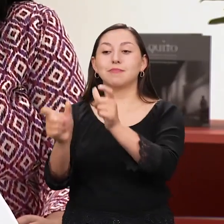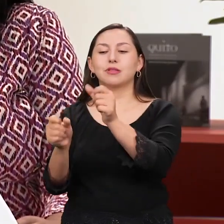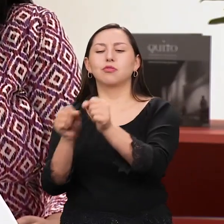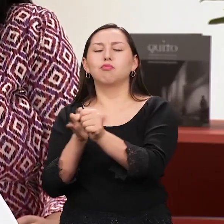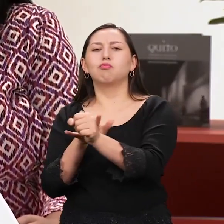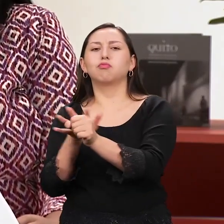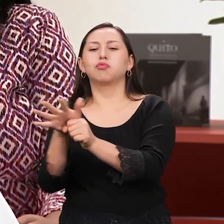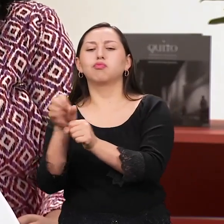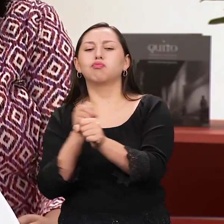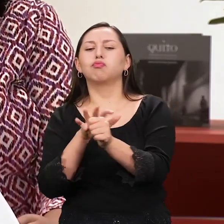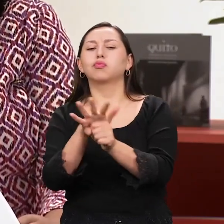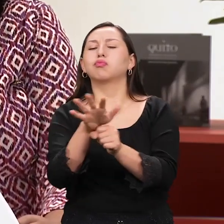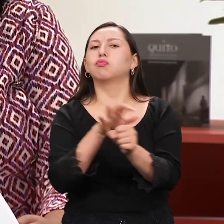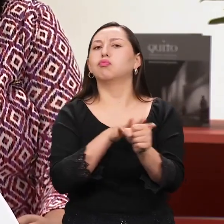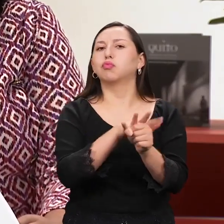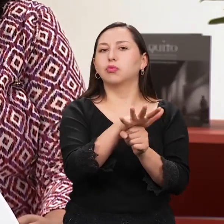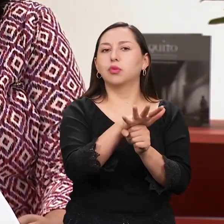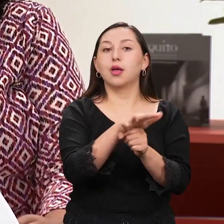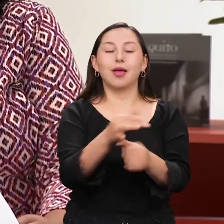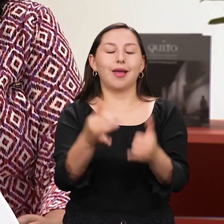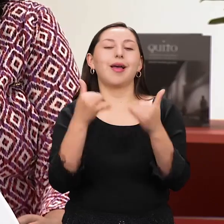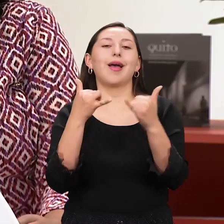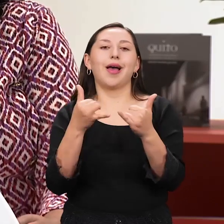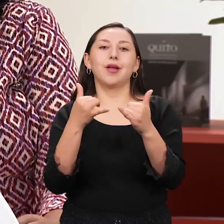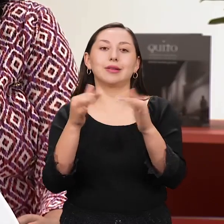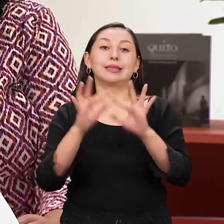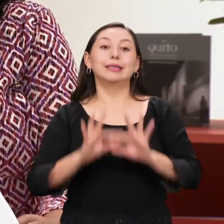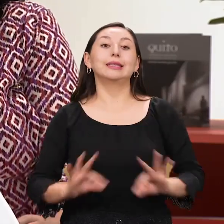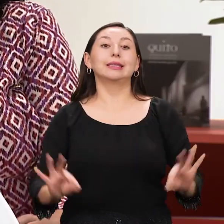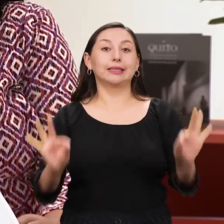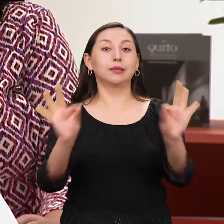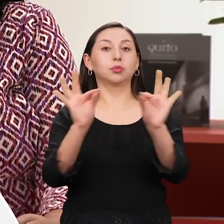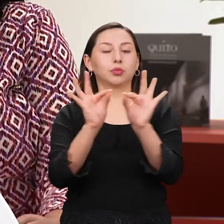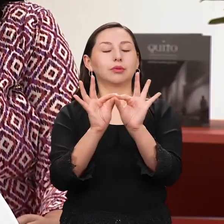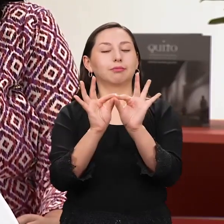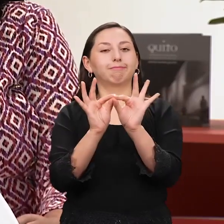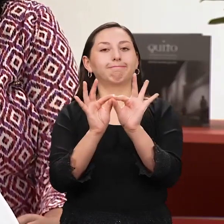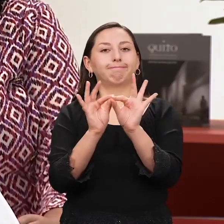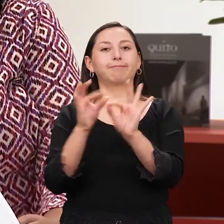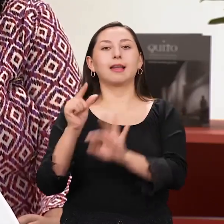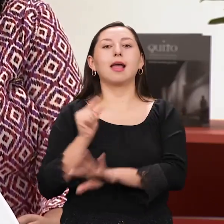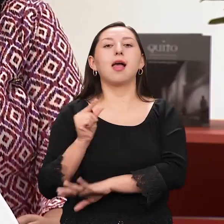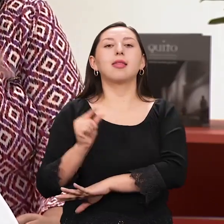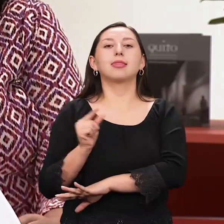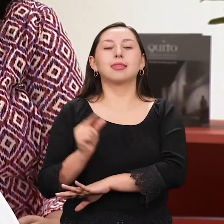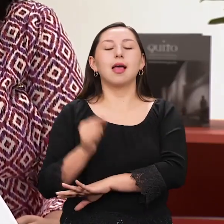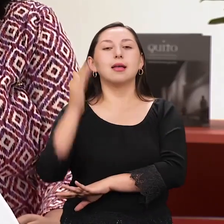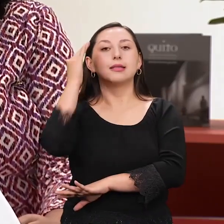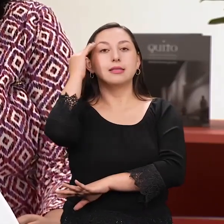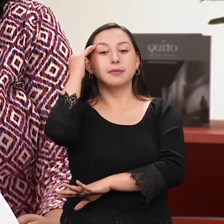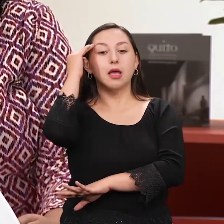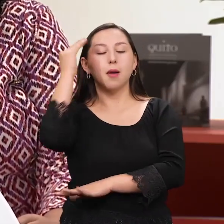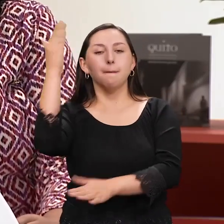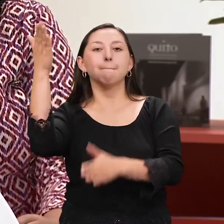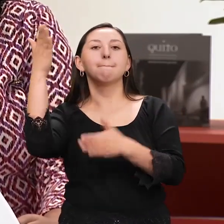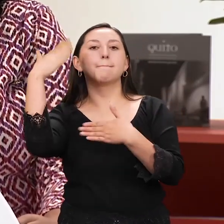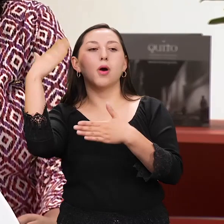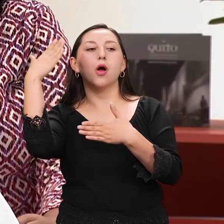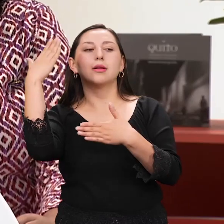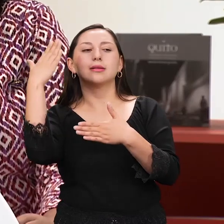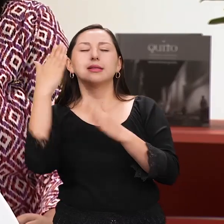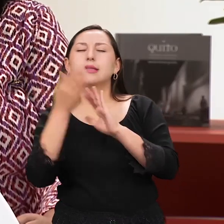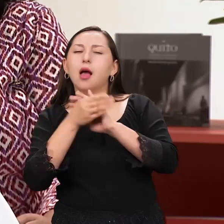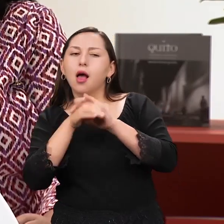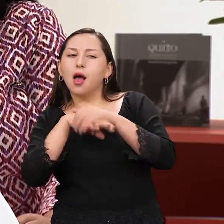de las plataformas, y hoy por hoy digamos que estos son elementos que la clase política los adopta